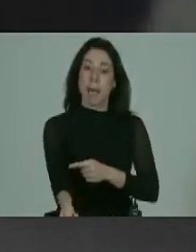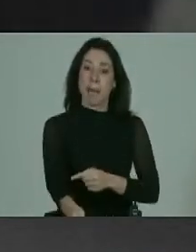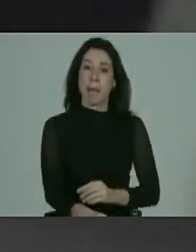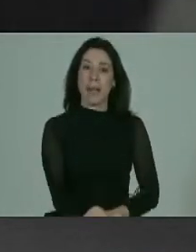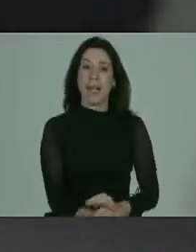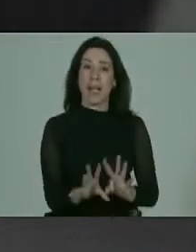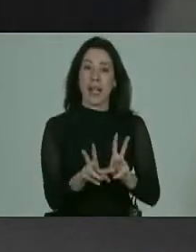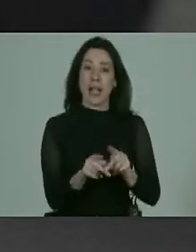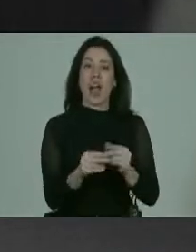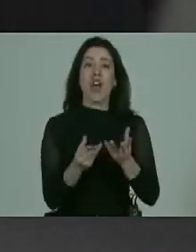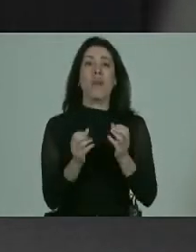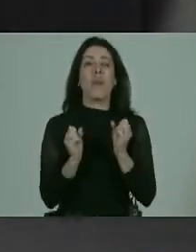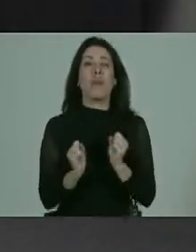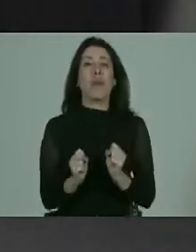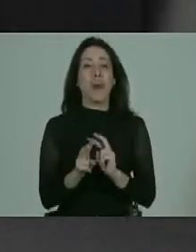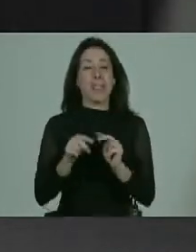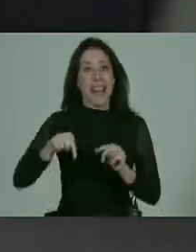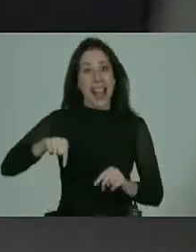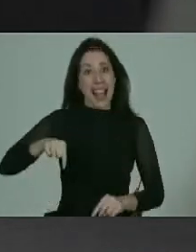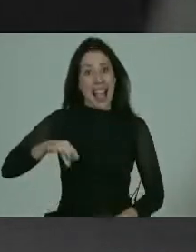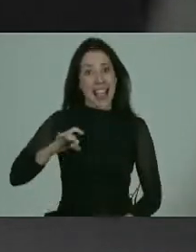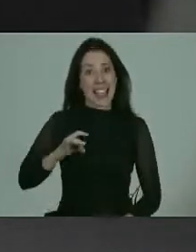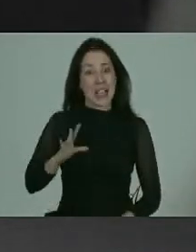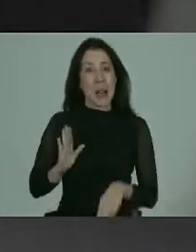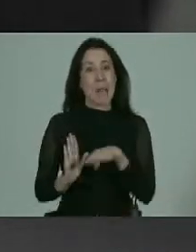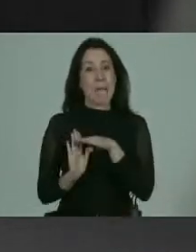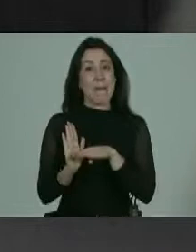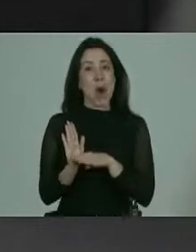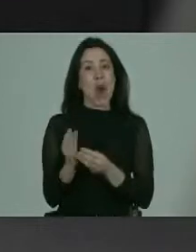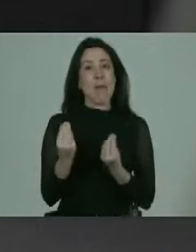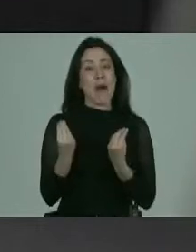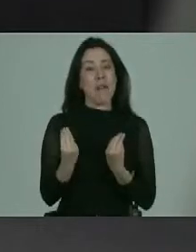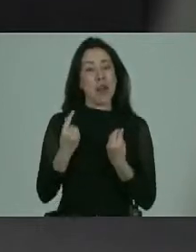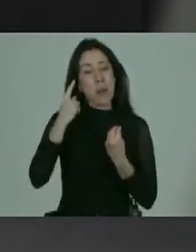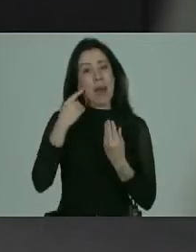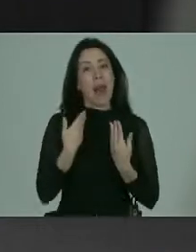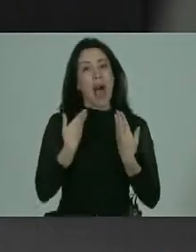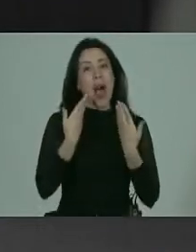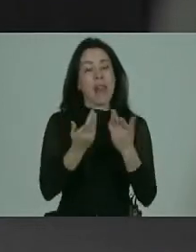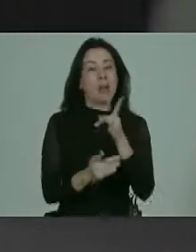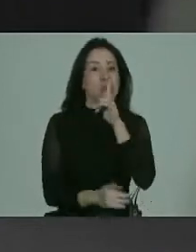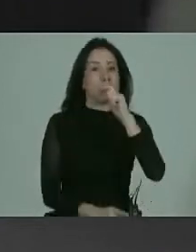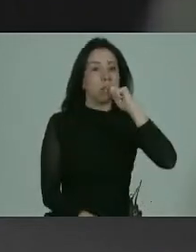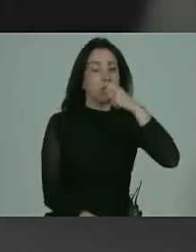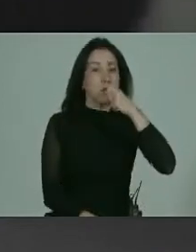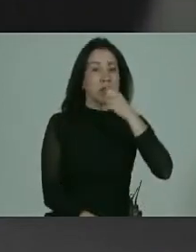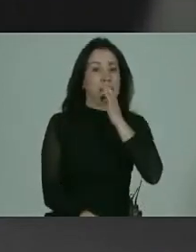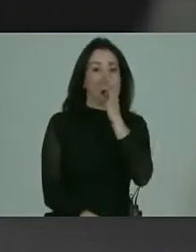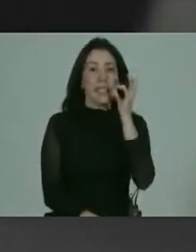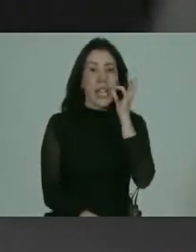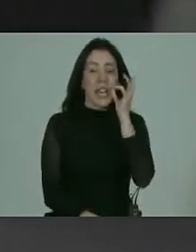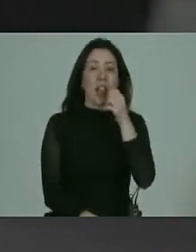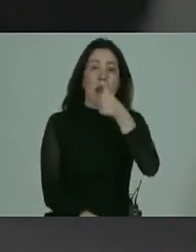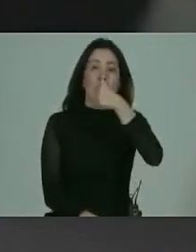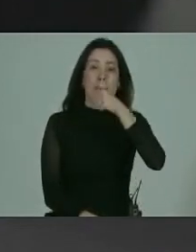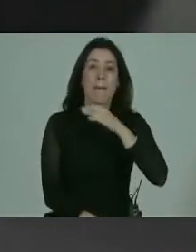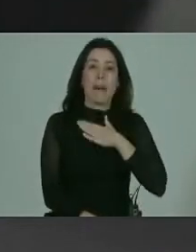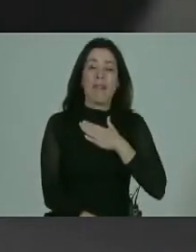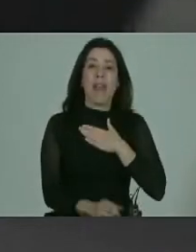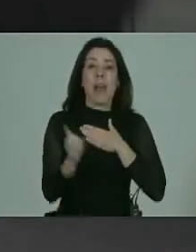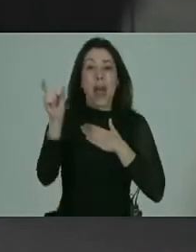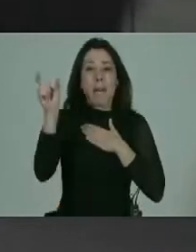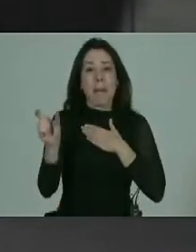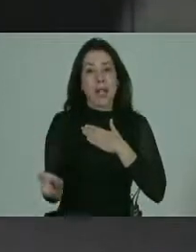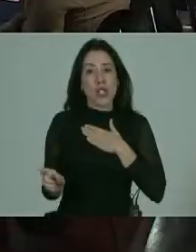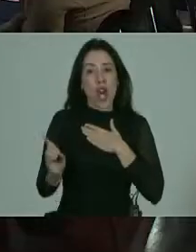cómo poder instaurar aquí en chile programas adecuados para brindar confidencialidad en la intimidad de las personas con